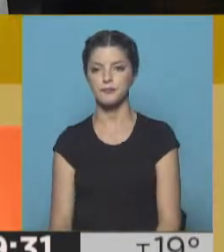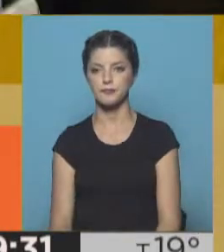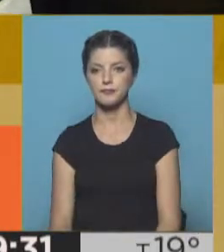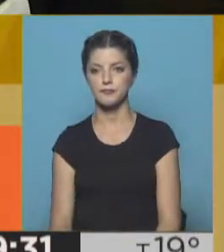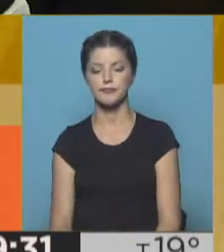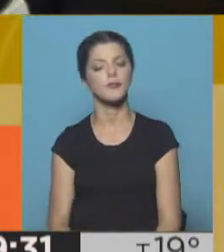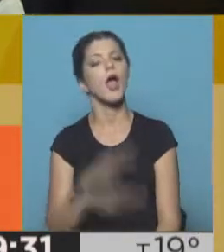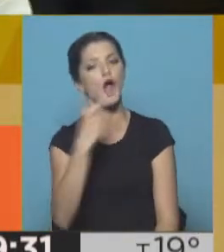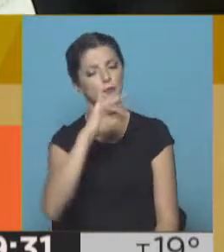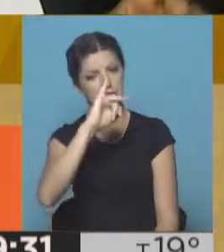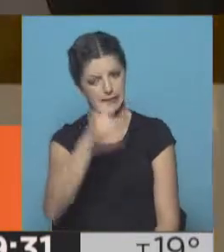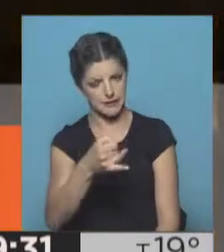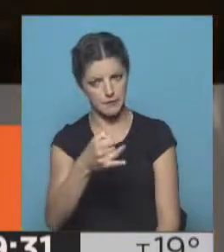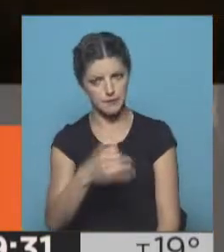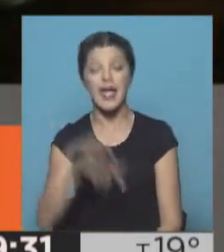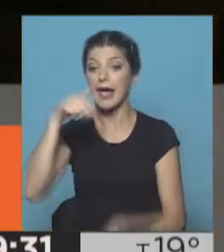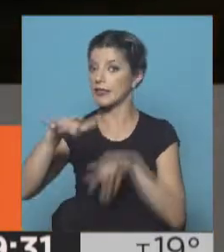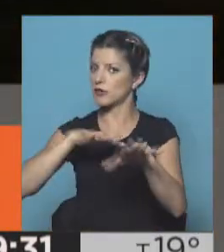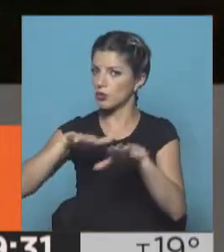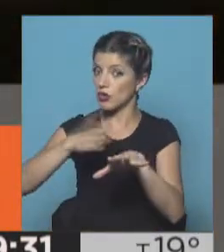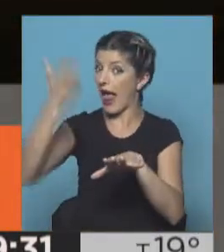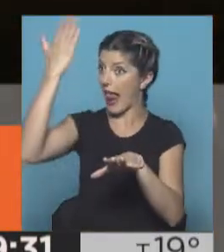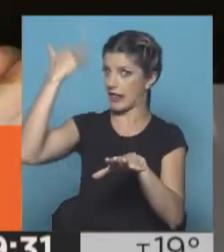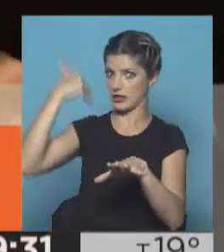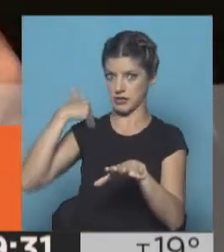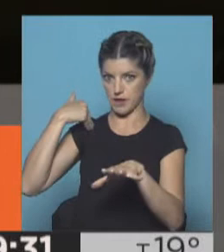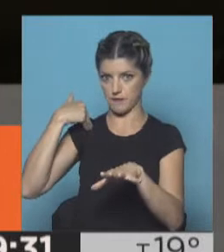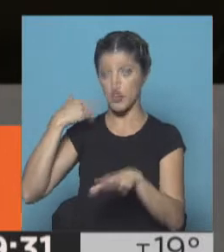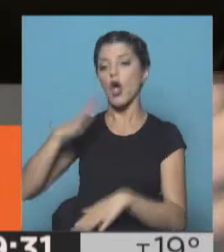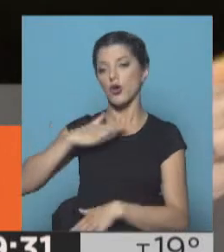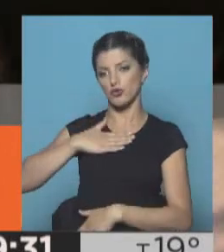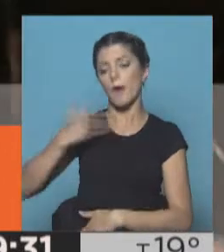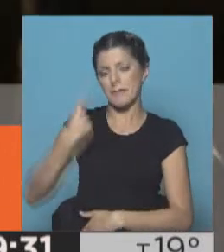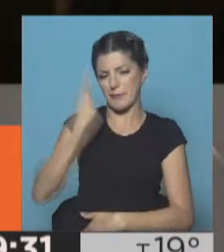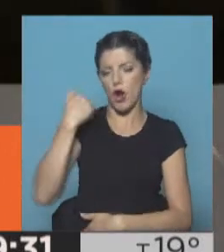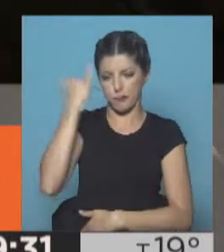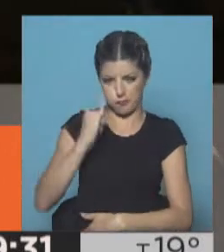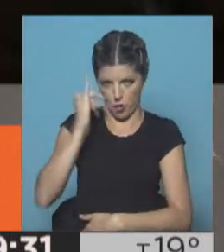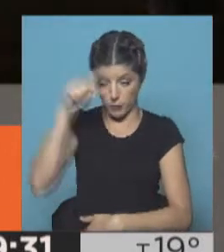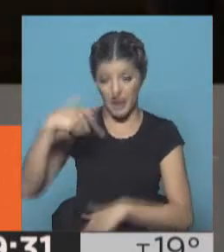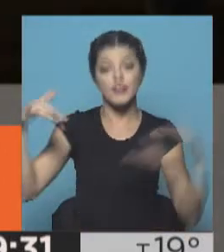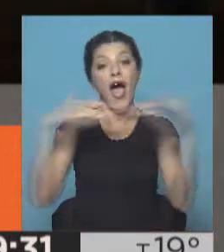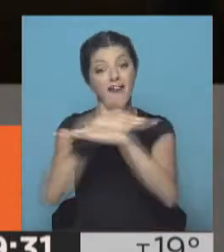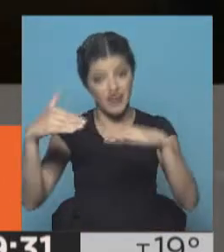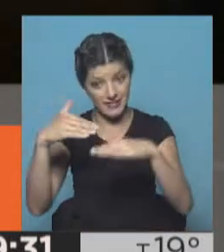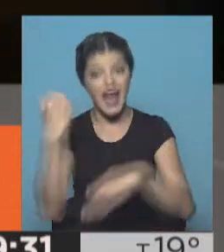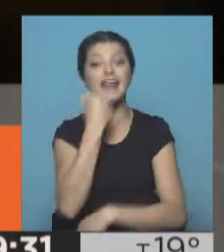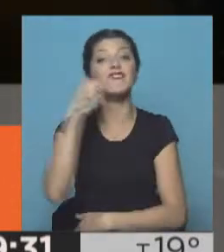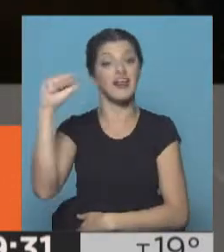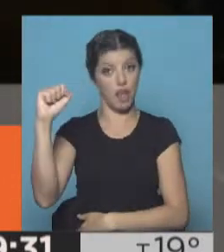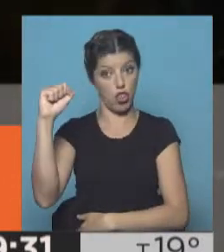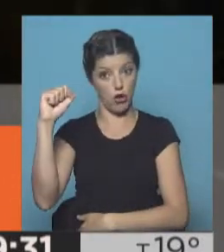Mariel, Daniel, efectivamente, el hecho se produjo en el día de ayer. Nosotros primero les cuento, estamos ubicados en Avenida del Libertador